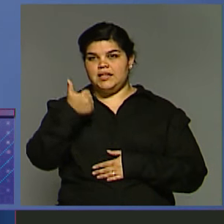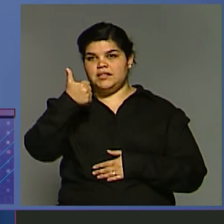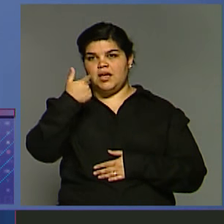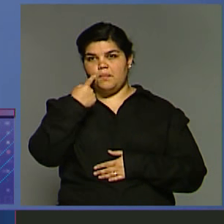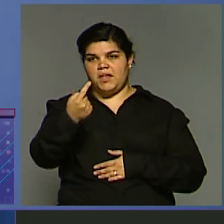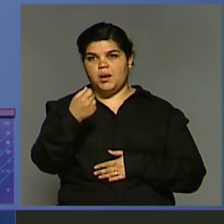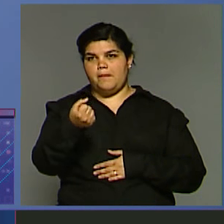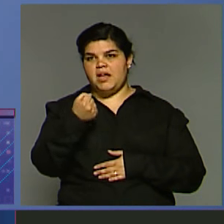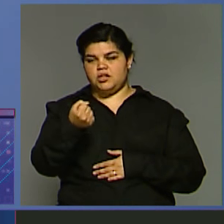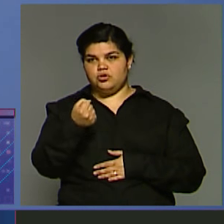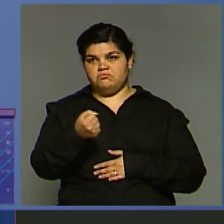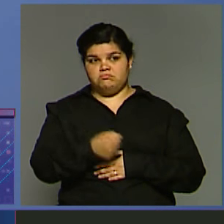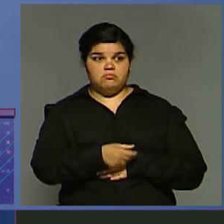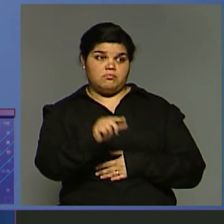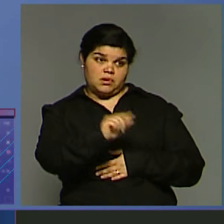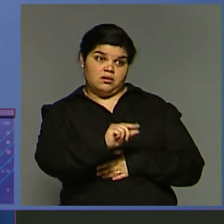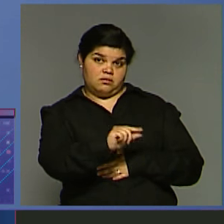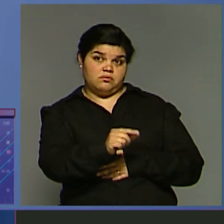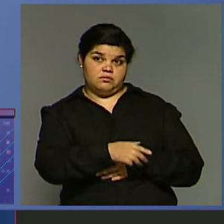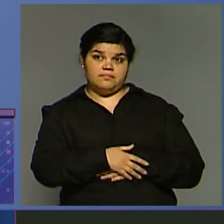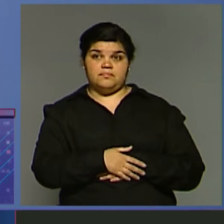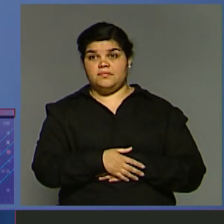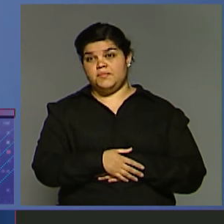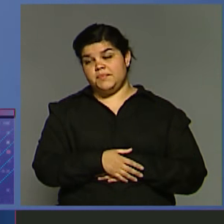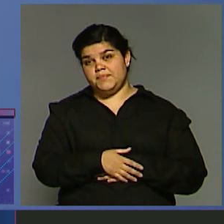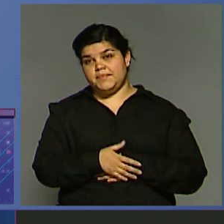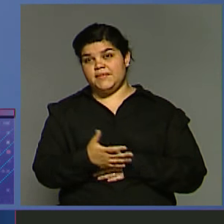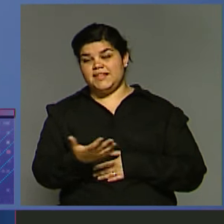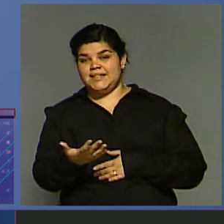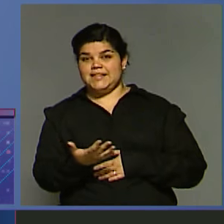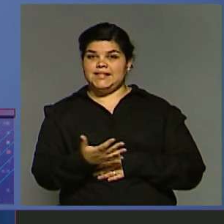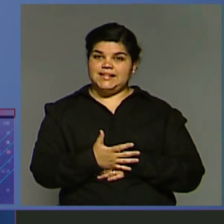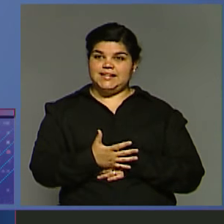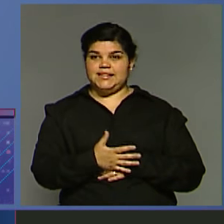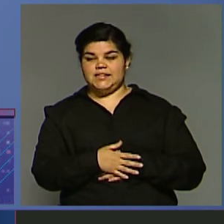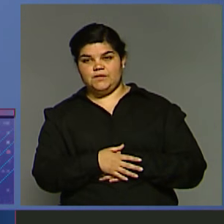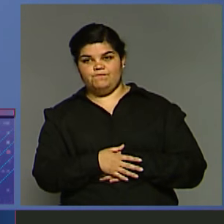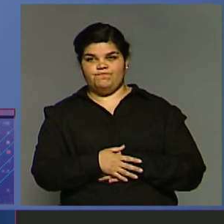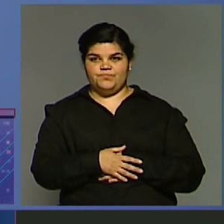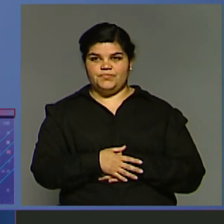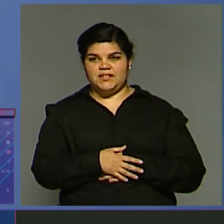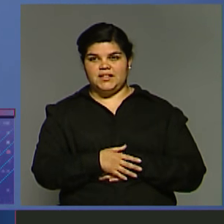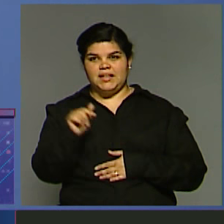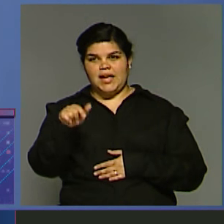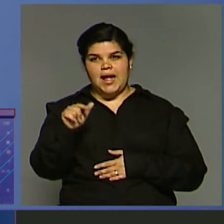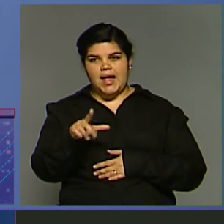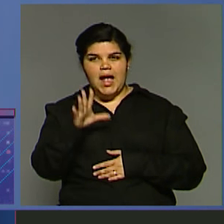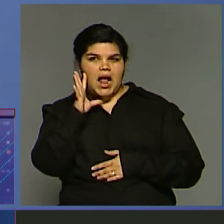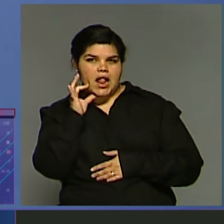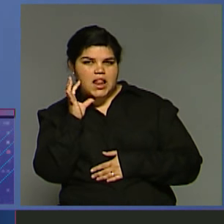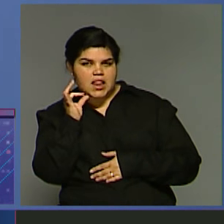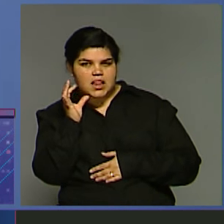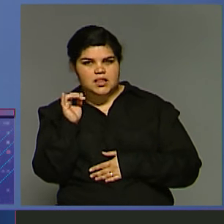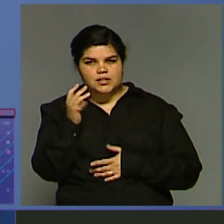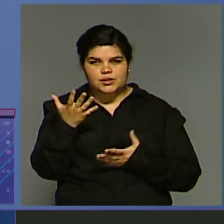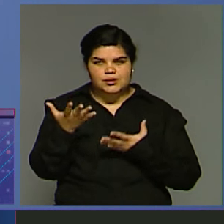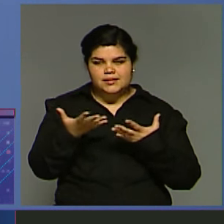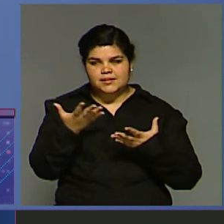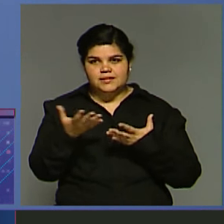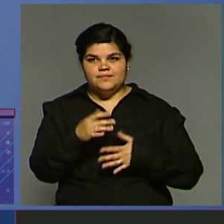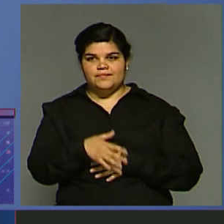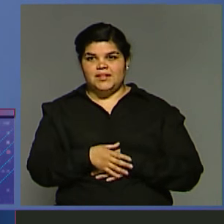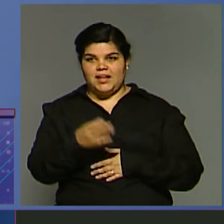6.000 pesos. Uh-huh. Económico. La verdad es que tiene un pequeño, hay un pequeño tema con relación, bueno, ha